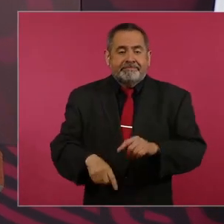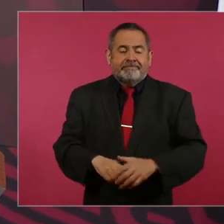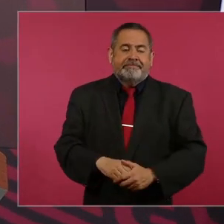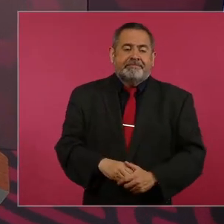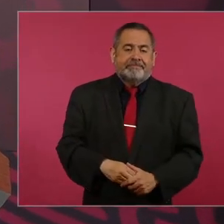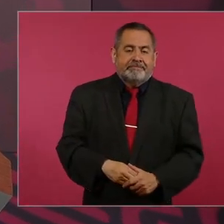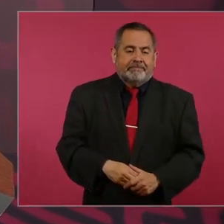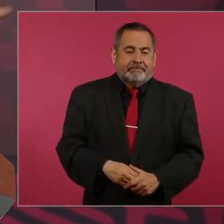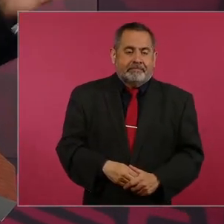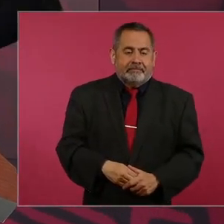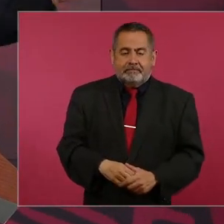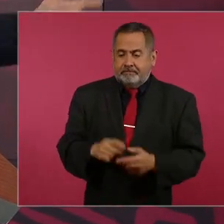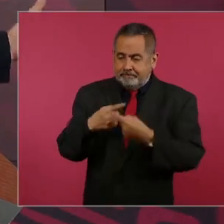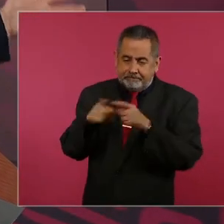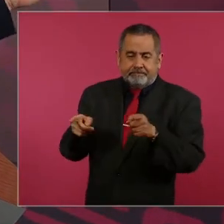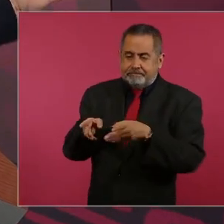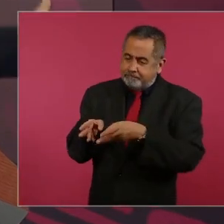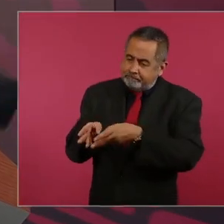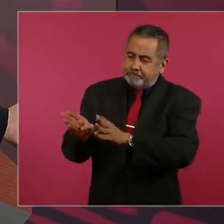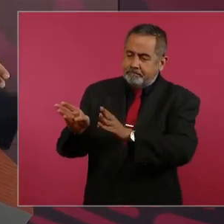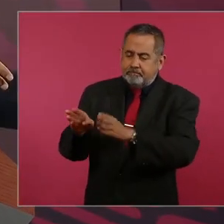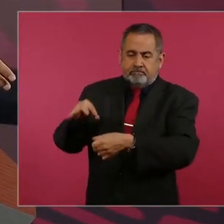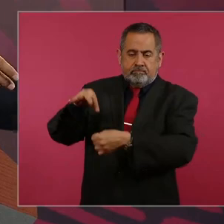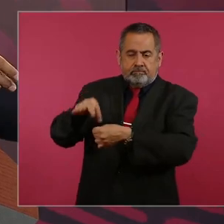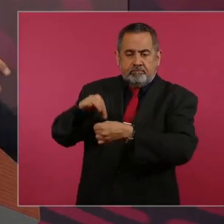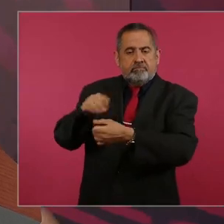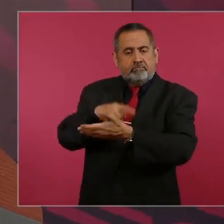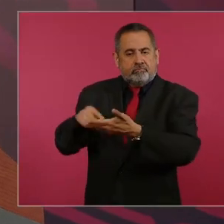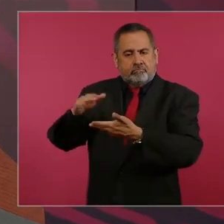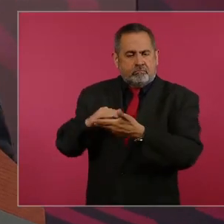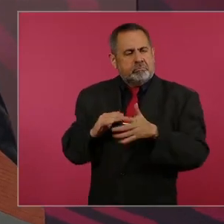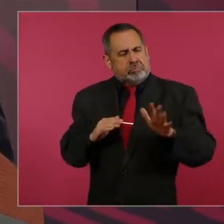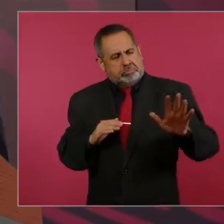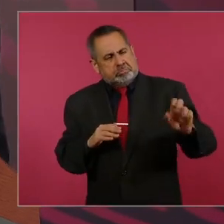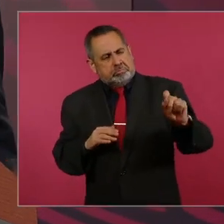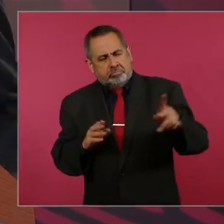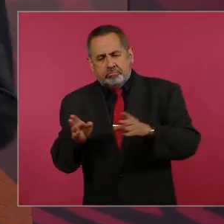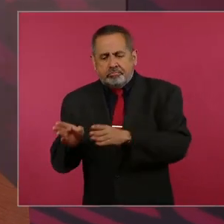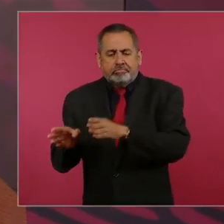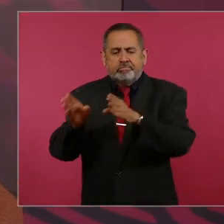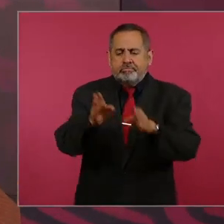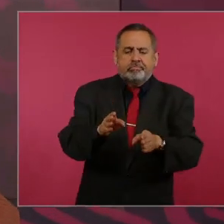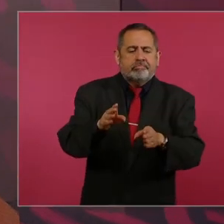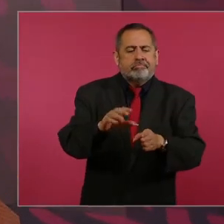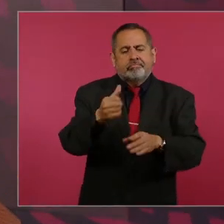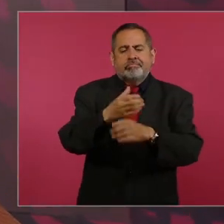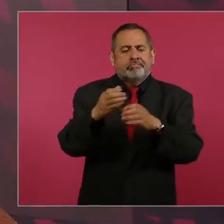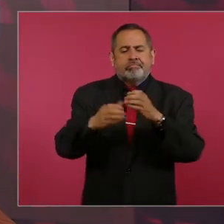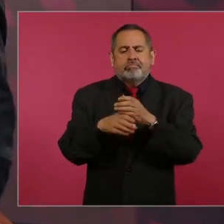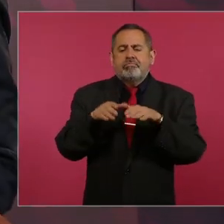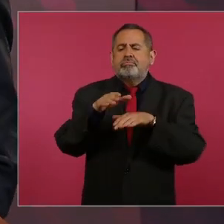porque una cosa es lo electoral precisamente y otra cosa